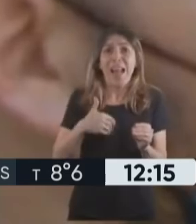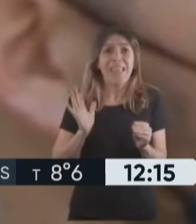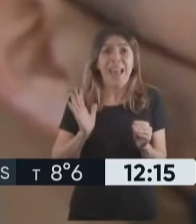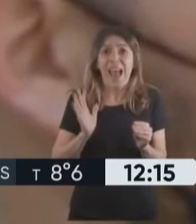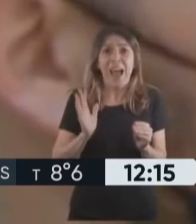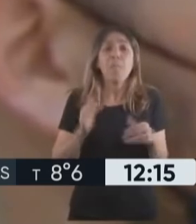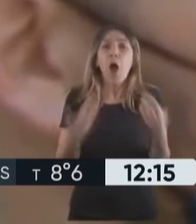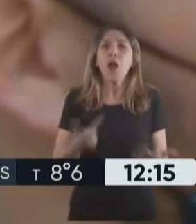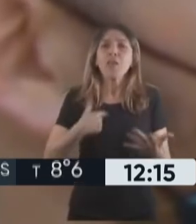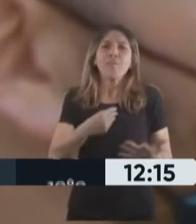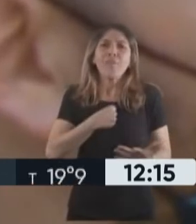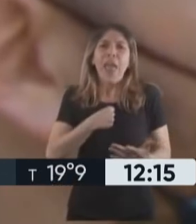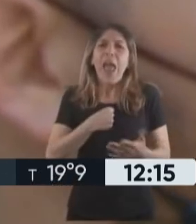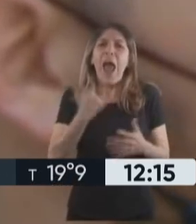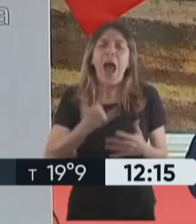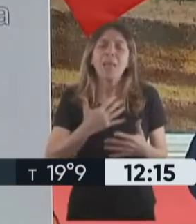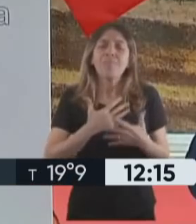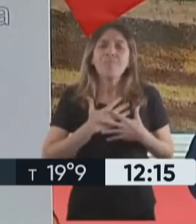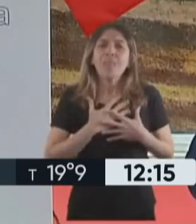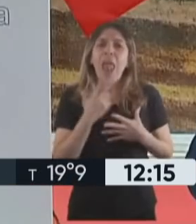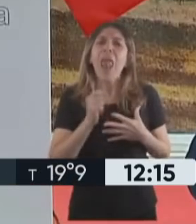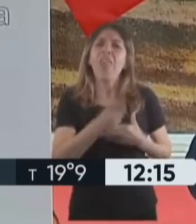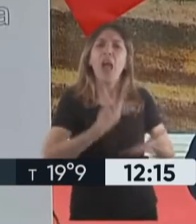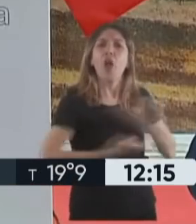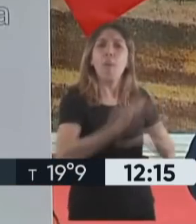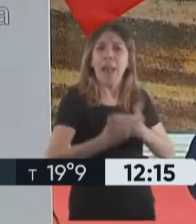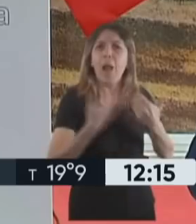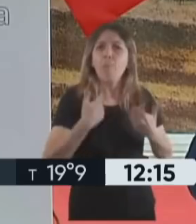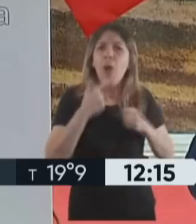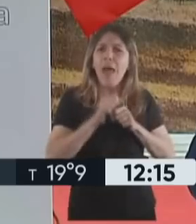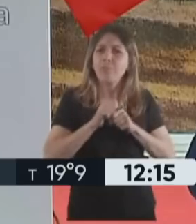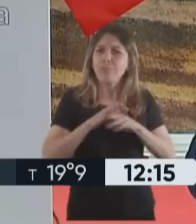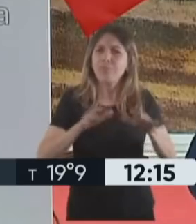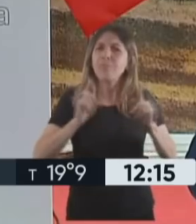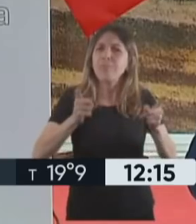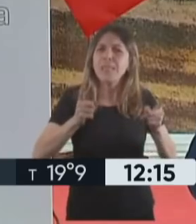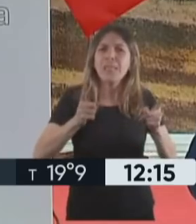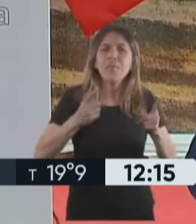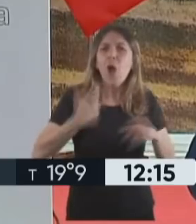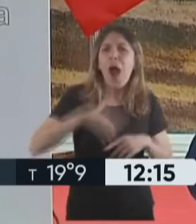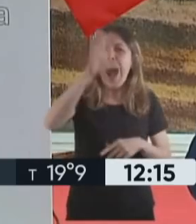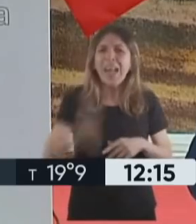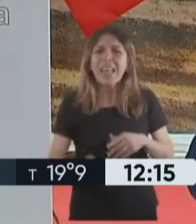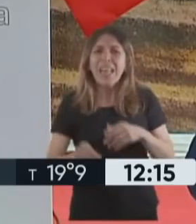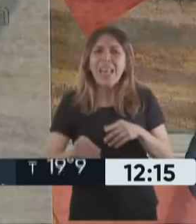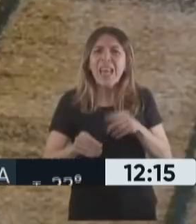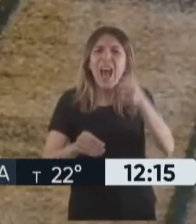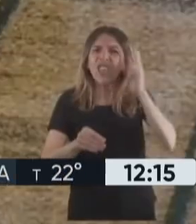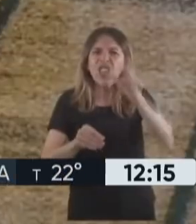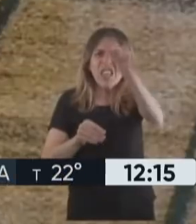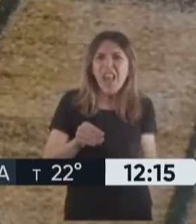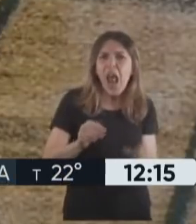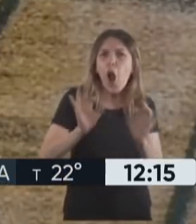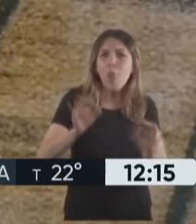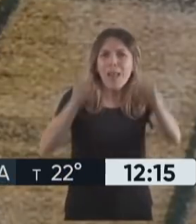que ese espíritu de cooperación podamos replicarlo a lo largo y ancho de todo nuestro territorio además